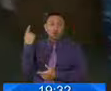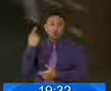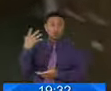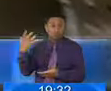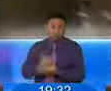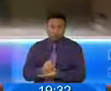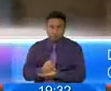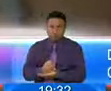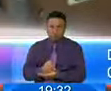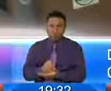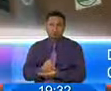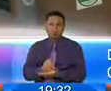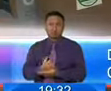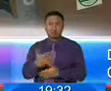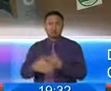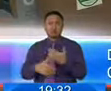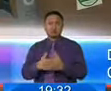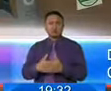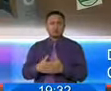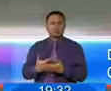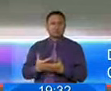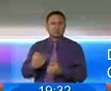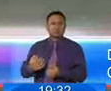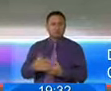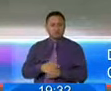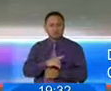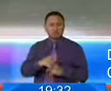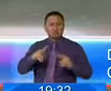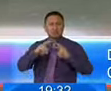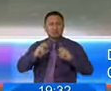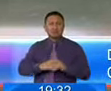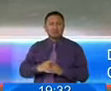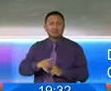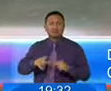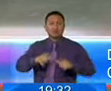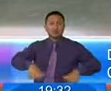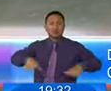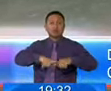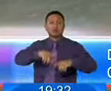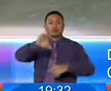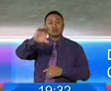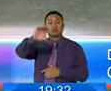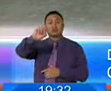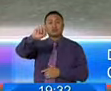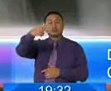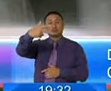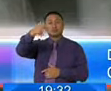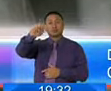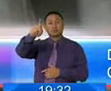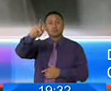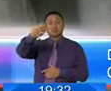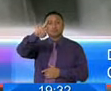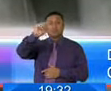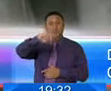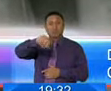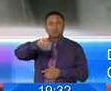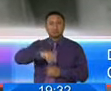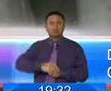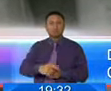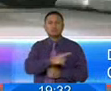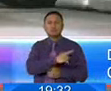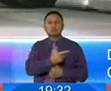que se encontró, pues tras manejar información reservada, se determinó que en el sector de Cochabamba, al norte de la capital, se almacenaban